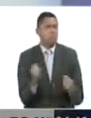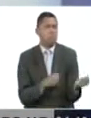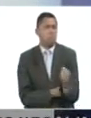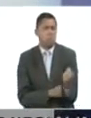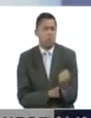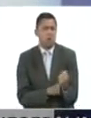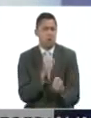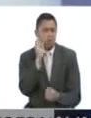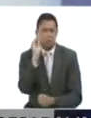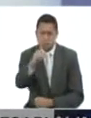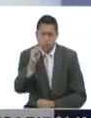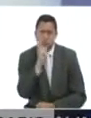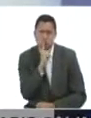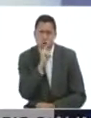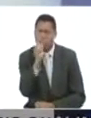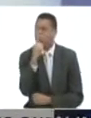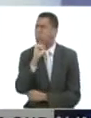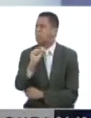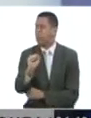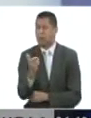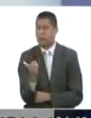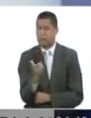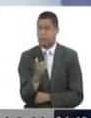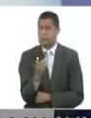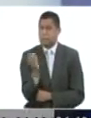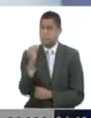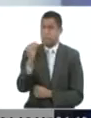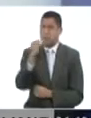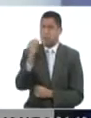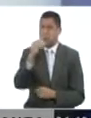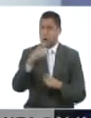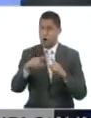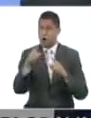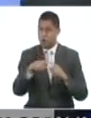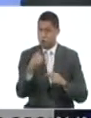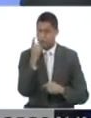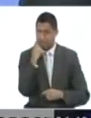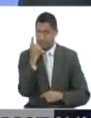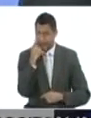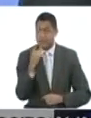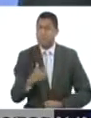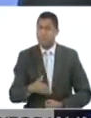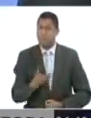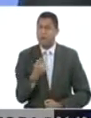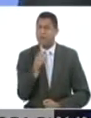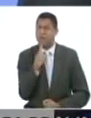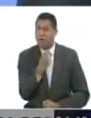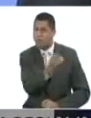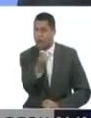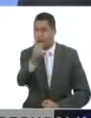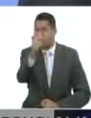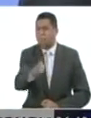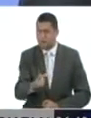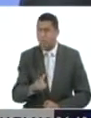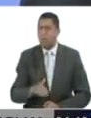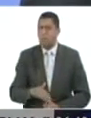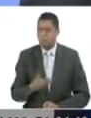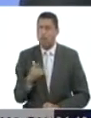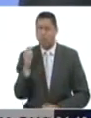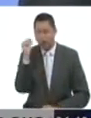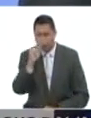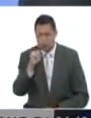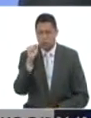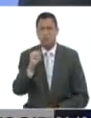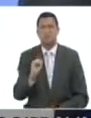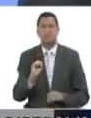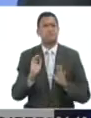o no voltean por su nombre. Es decir, hay una sumatoria de signos de alerta que nos pueden decir que un paciente potencialmente puede ser autista. En